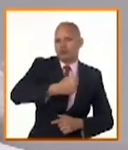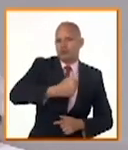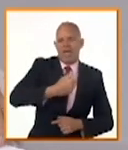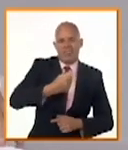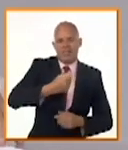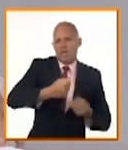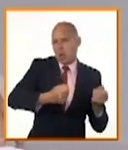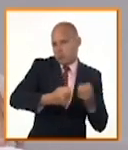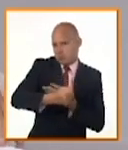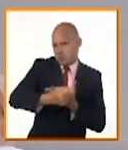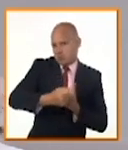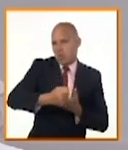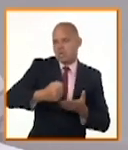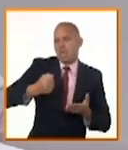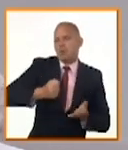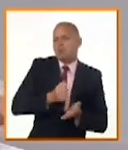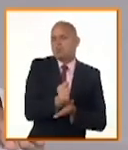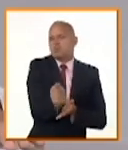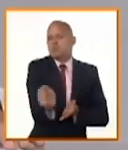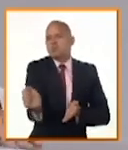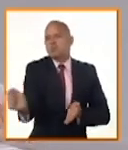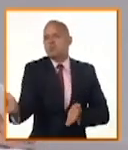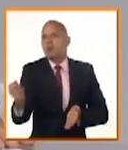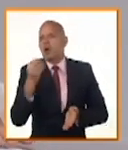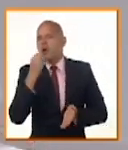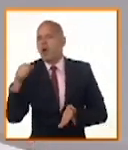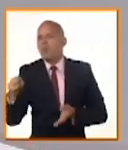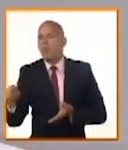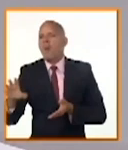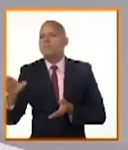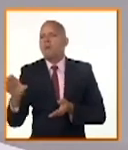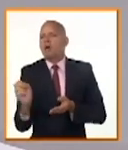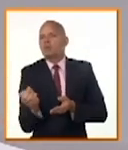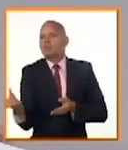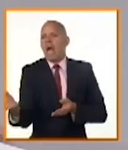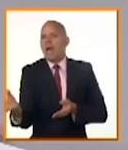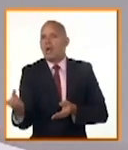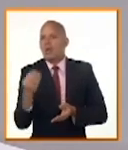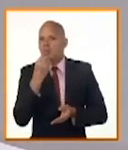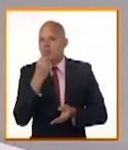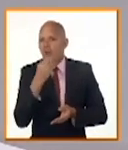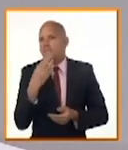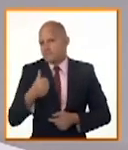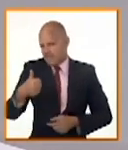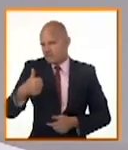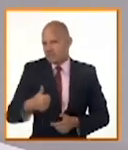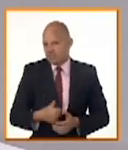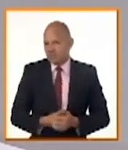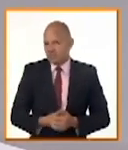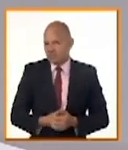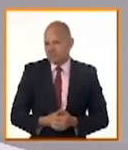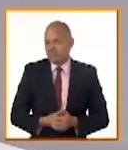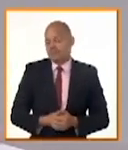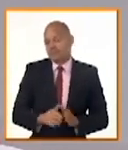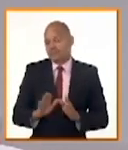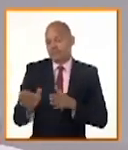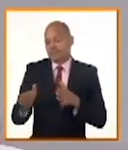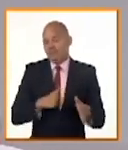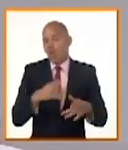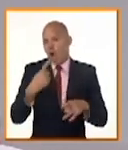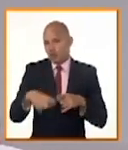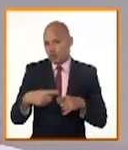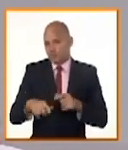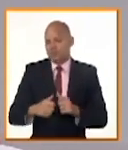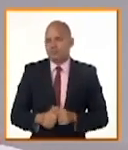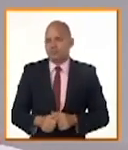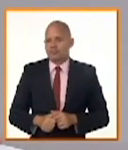también en el proceso normal bueno existir establecimientos y establecimientos O sea establecimientos que no tengan grandes volúmenes efectivos y bueno